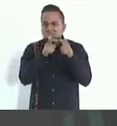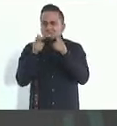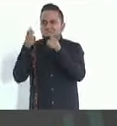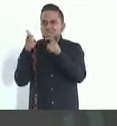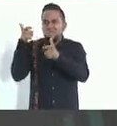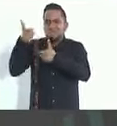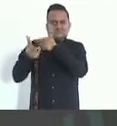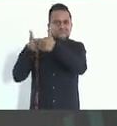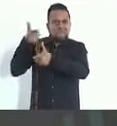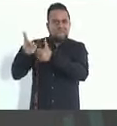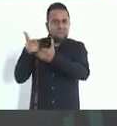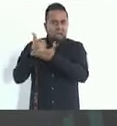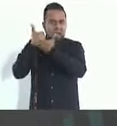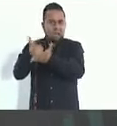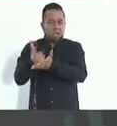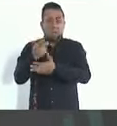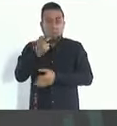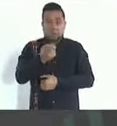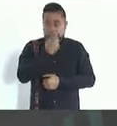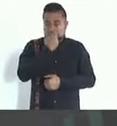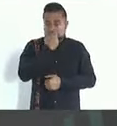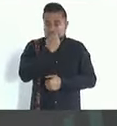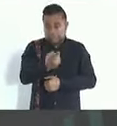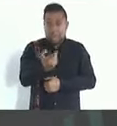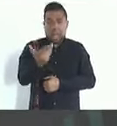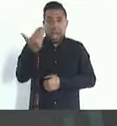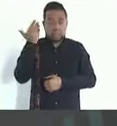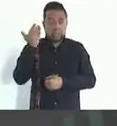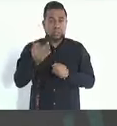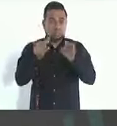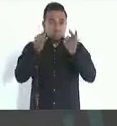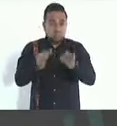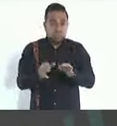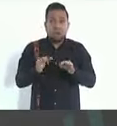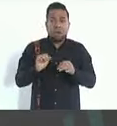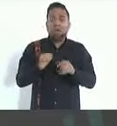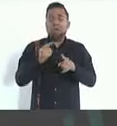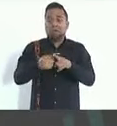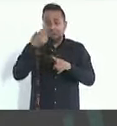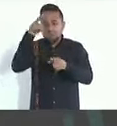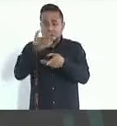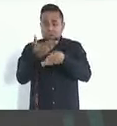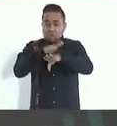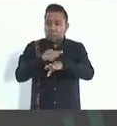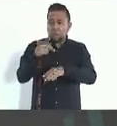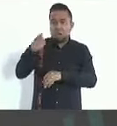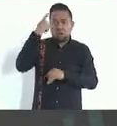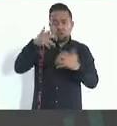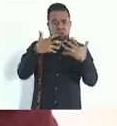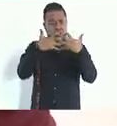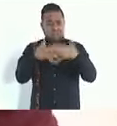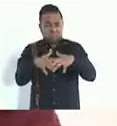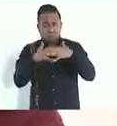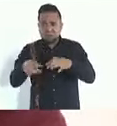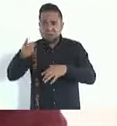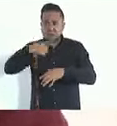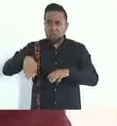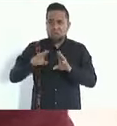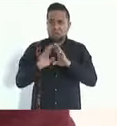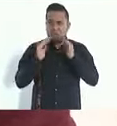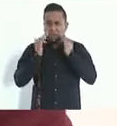eso rescataban a banqueros, a grandes empresarios, a traficantes de